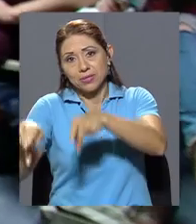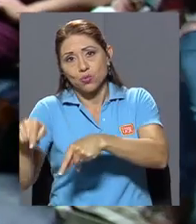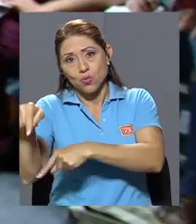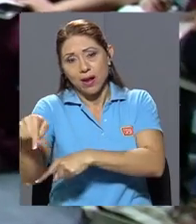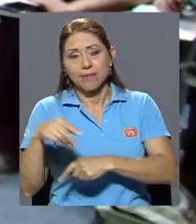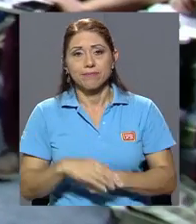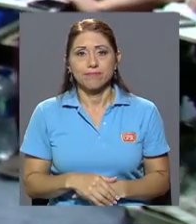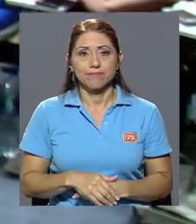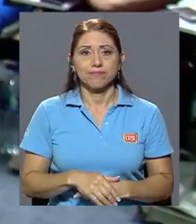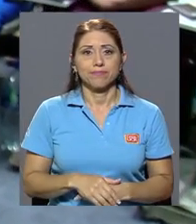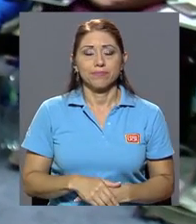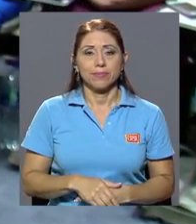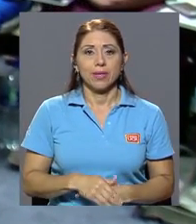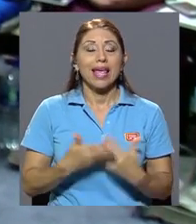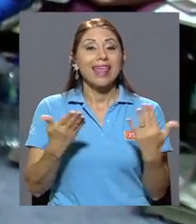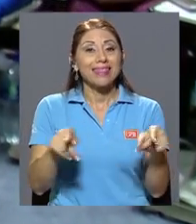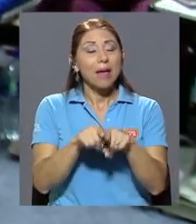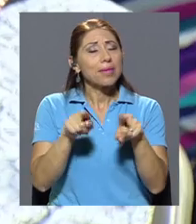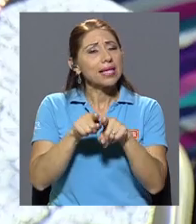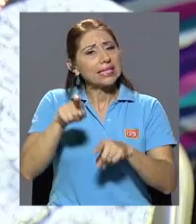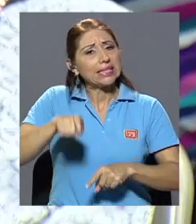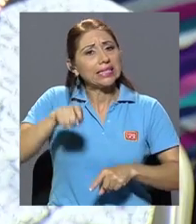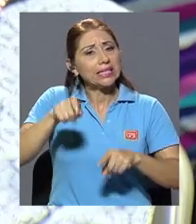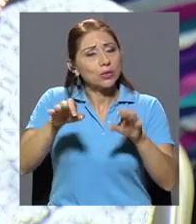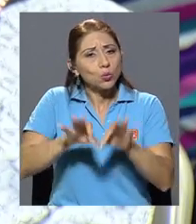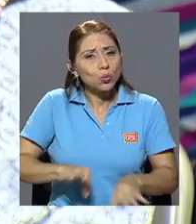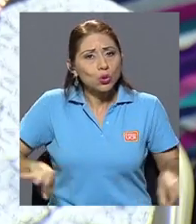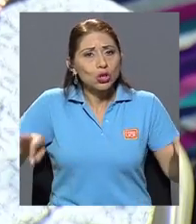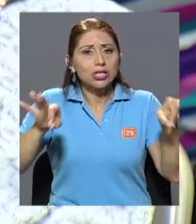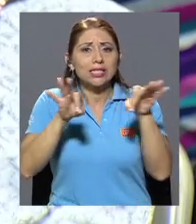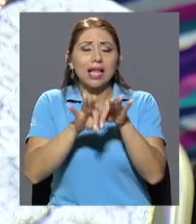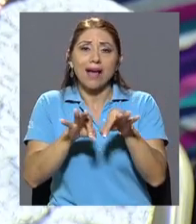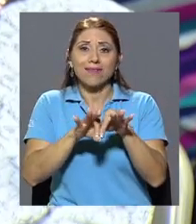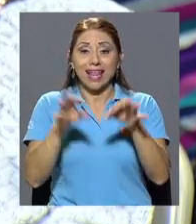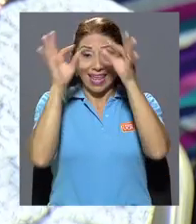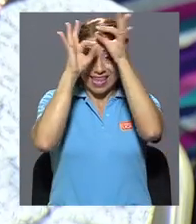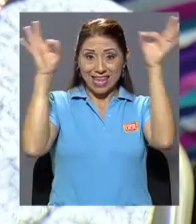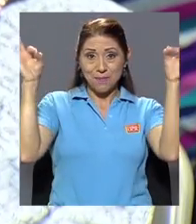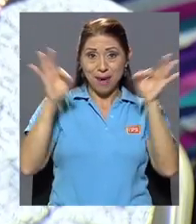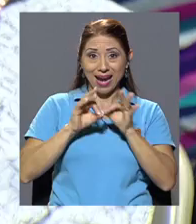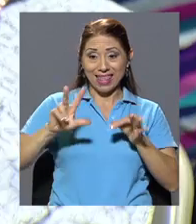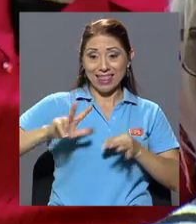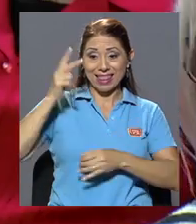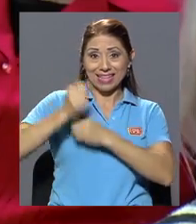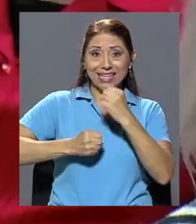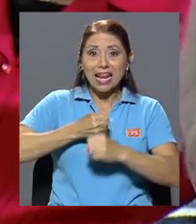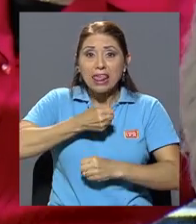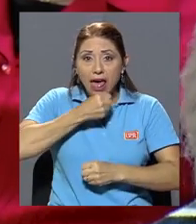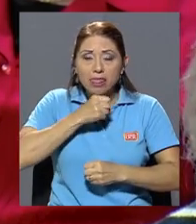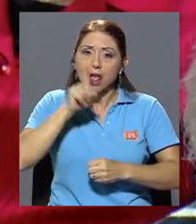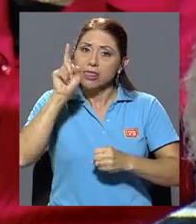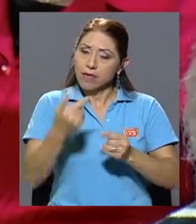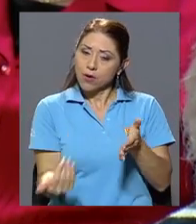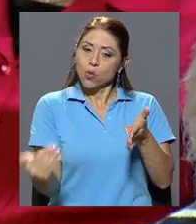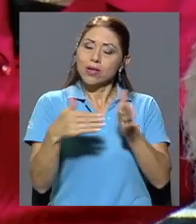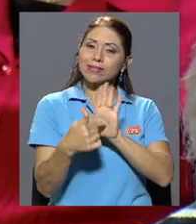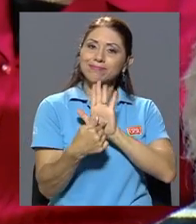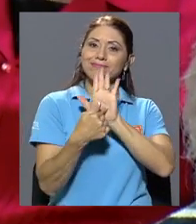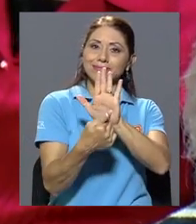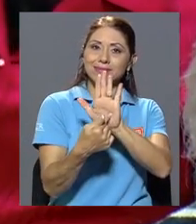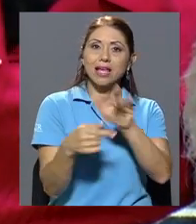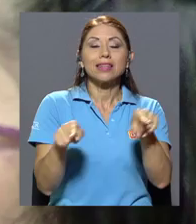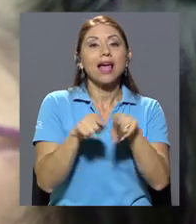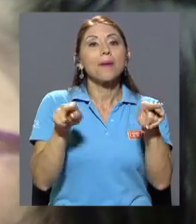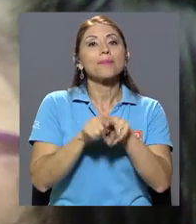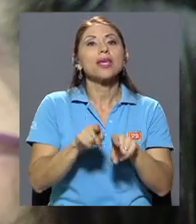paciente. Se consideró indispensable reconstruir la imagen que se tiene de la tercera edad, así como su proyección